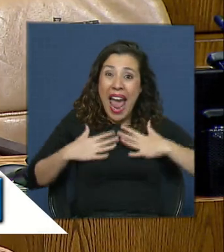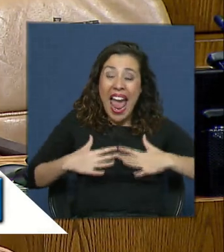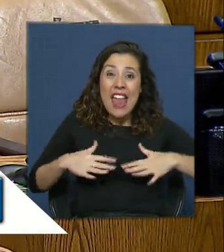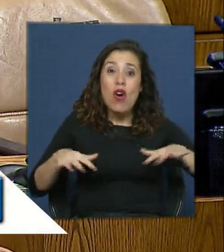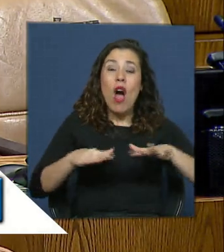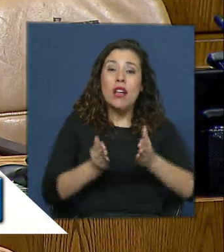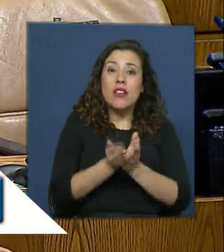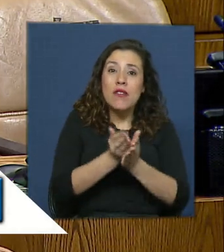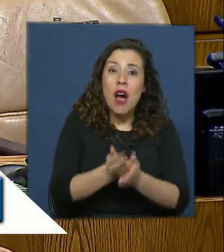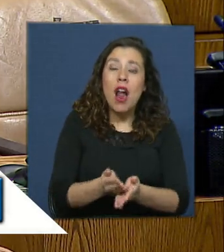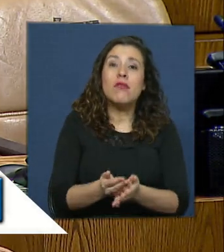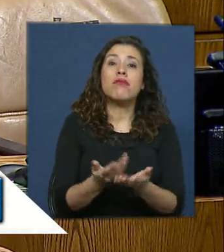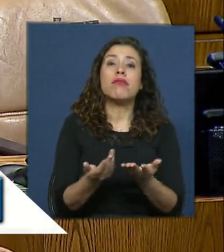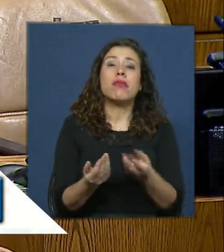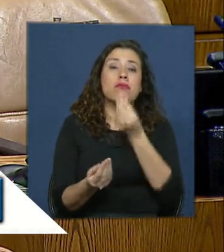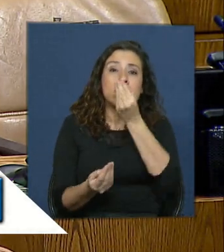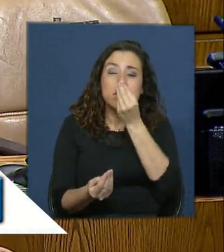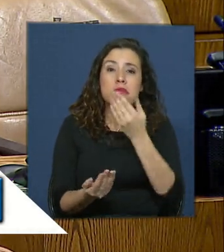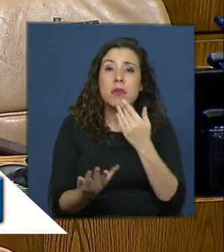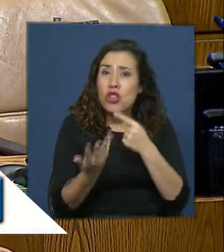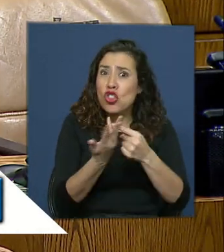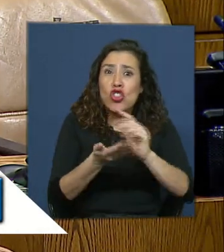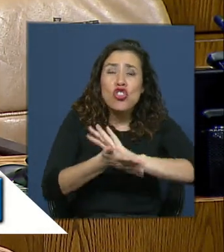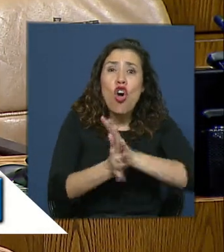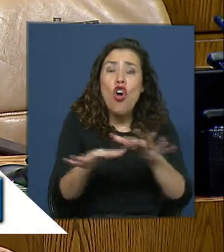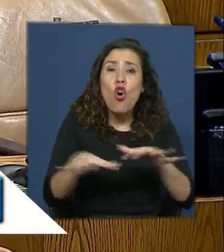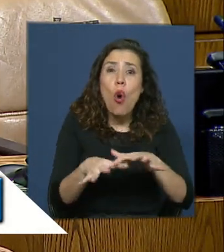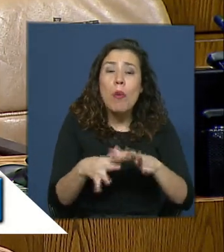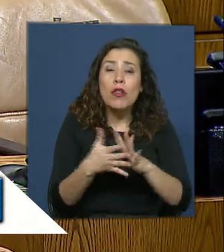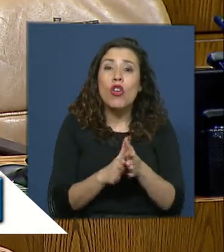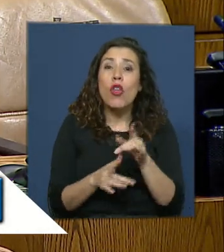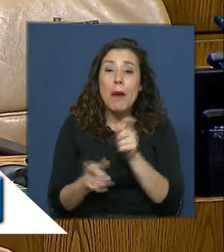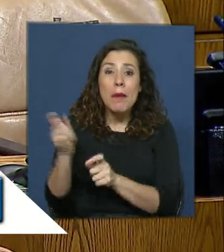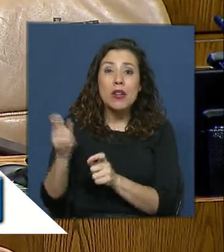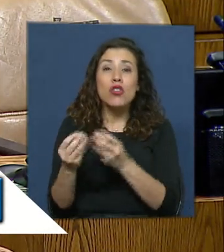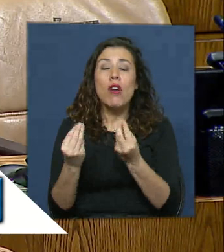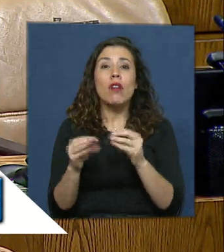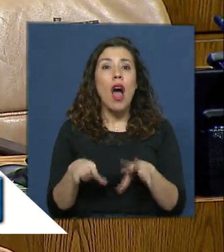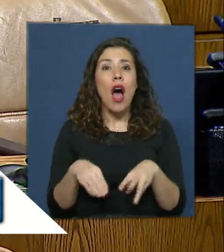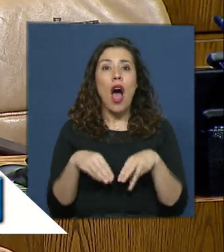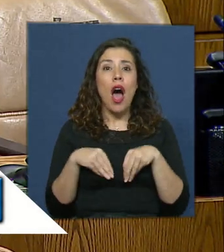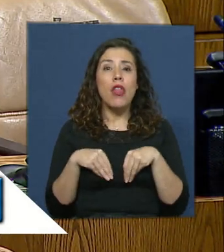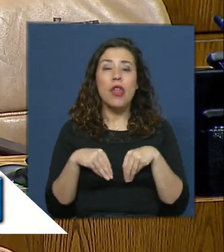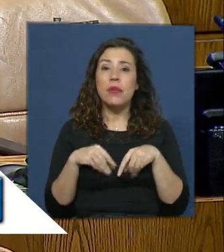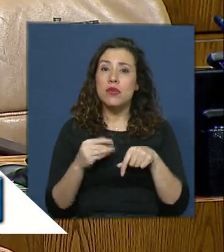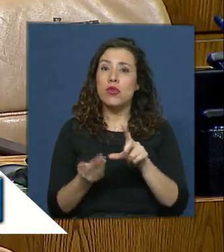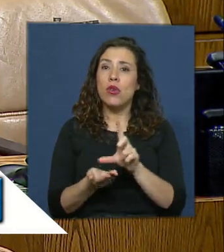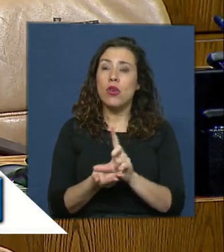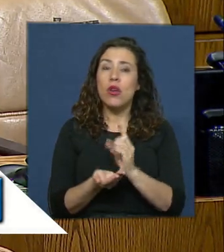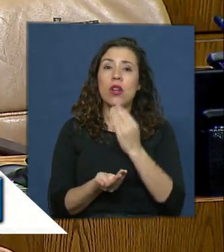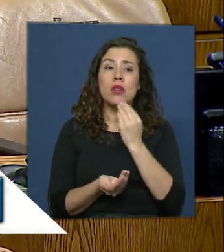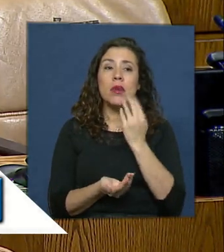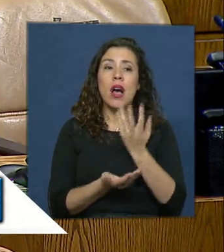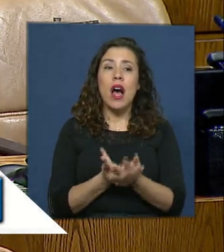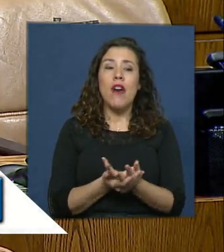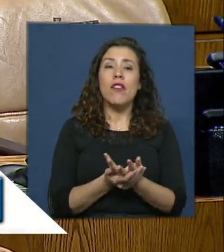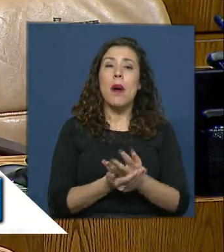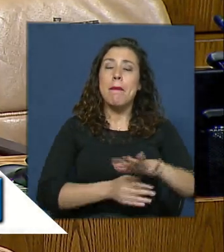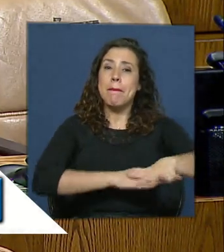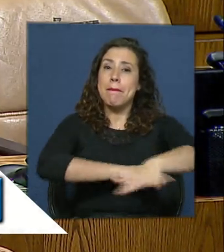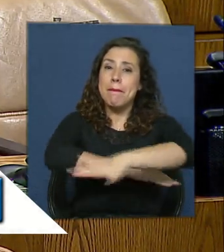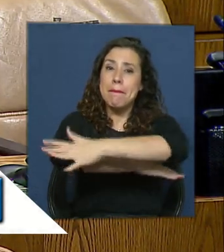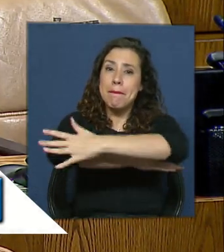recipientes, alimentos. Estas poblaciones habían logrado una buena adaptación a este ambiente que incluía el